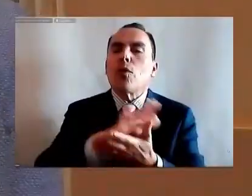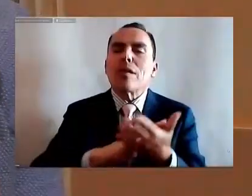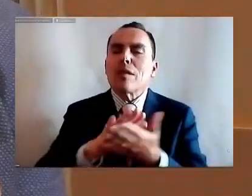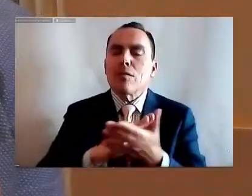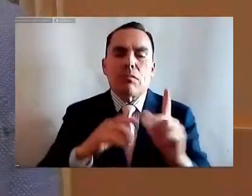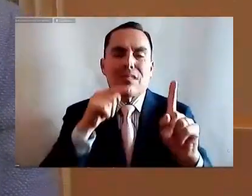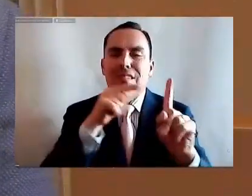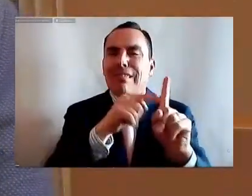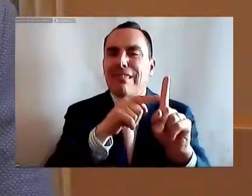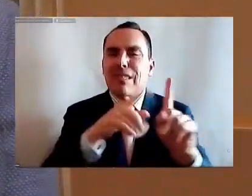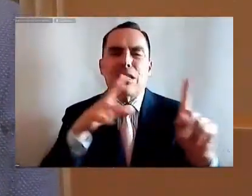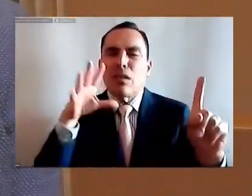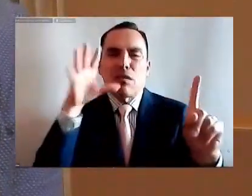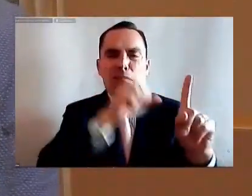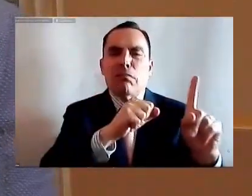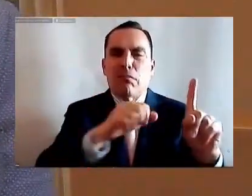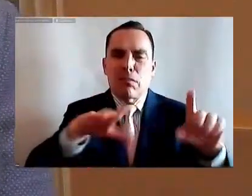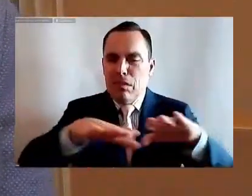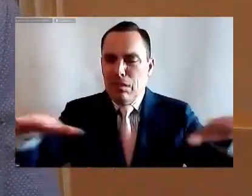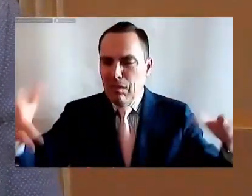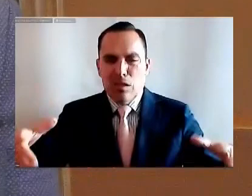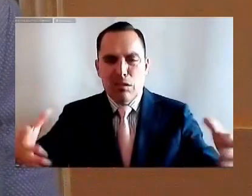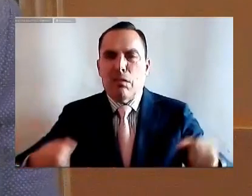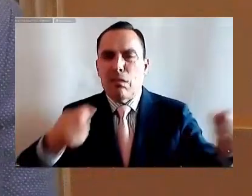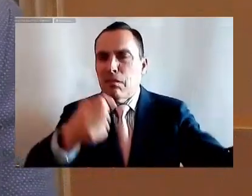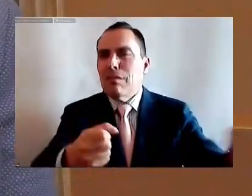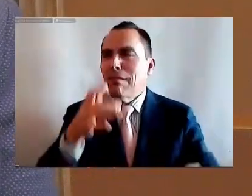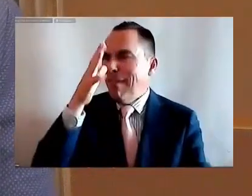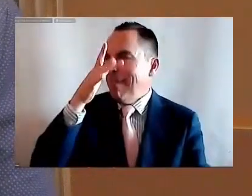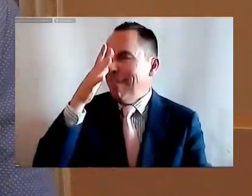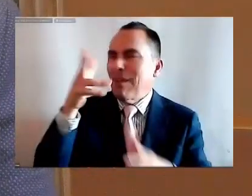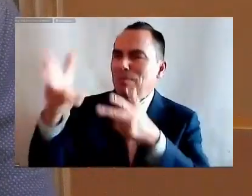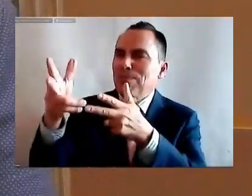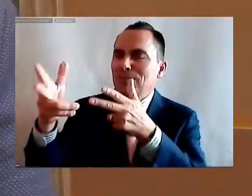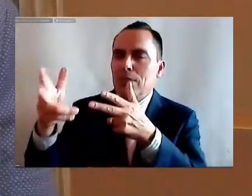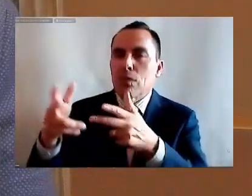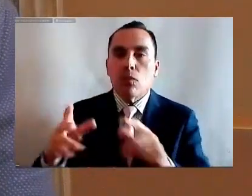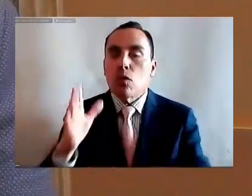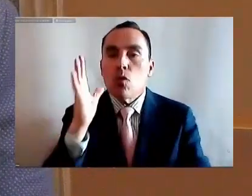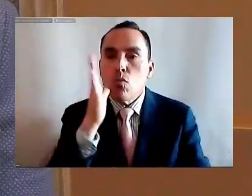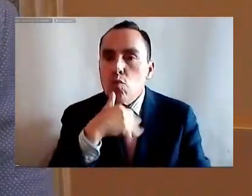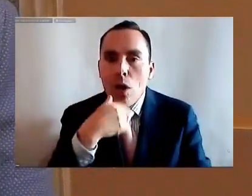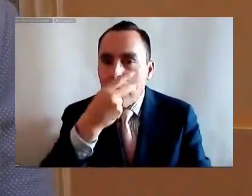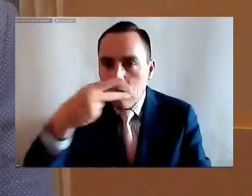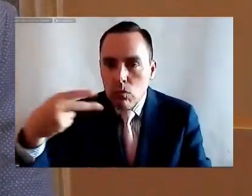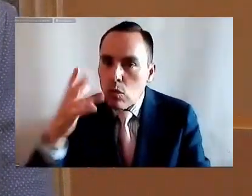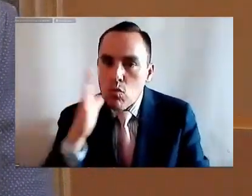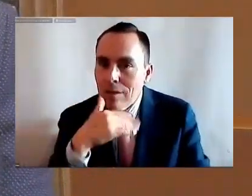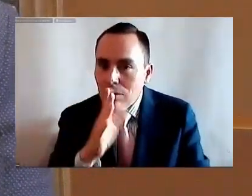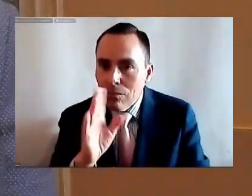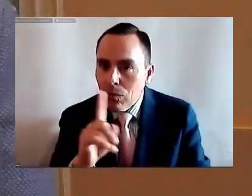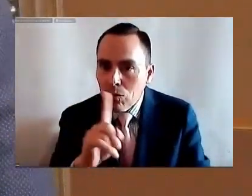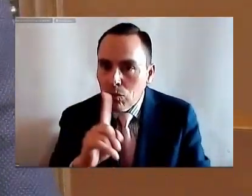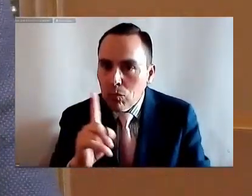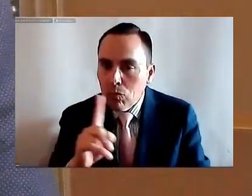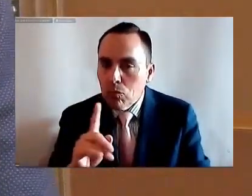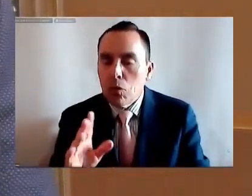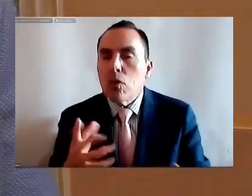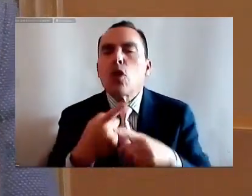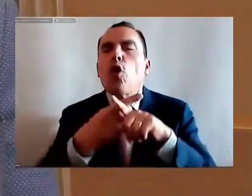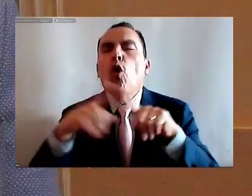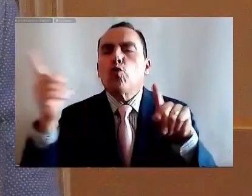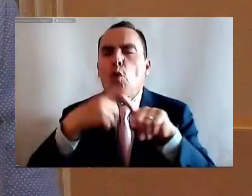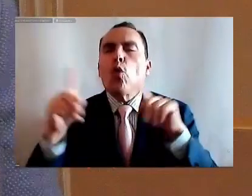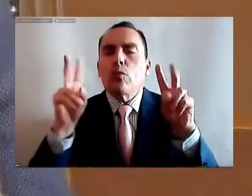le quita el escritorio, se lo ridiculiza, pero no hay un requerimiento sexual o conductas de connotación sexual, ¿no?